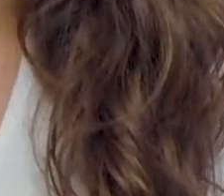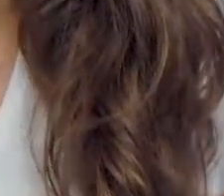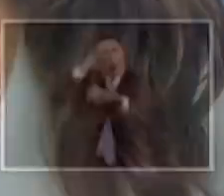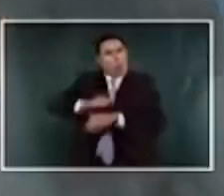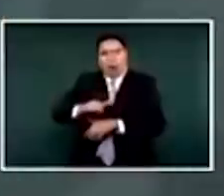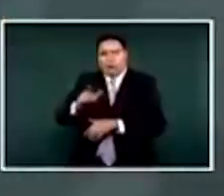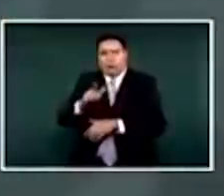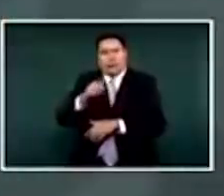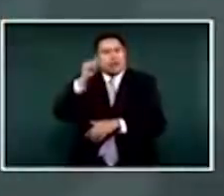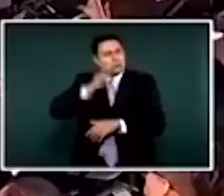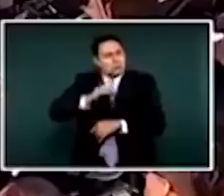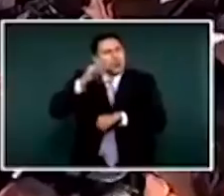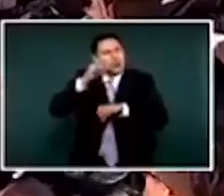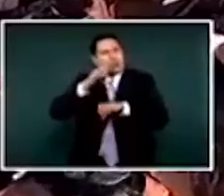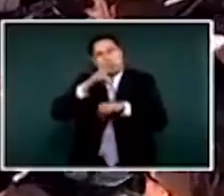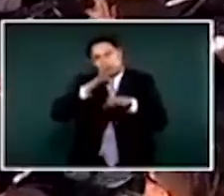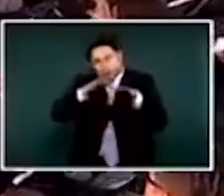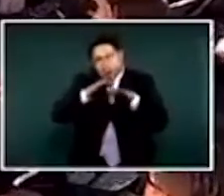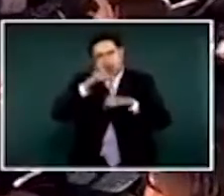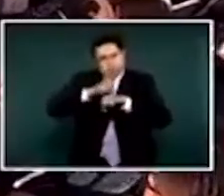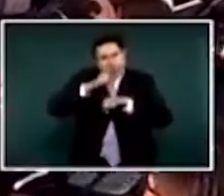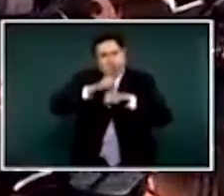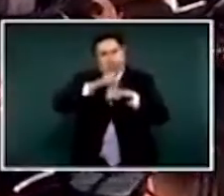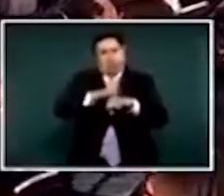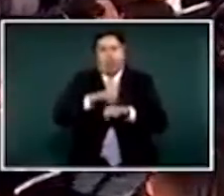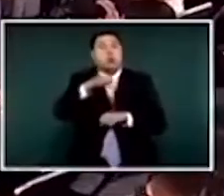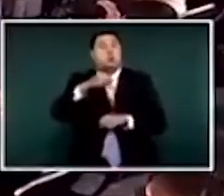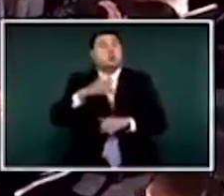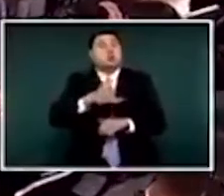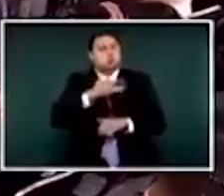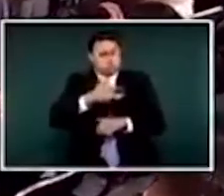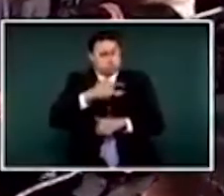animalista. ¿Considera feminista? Yo